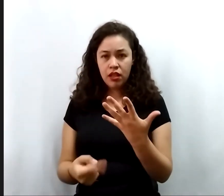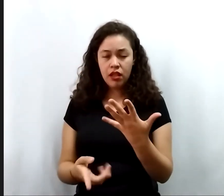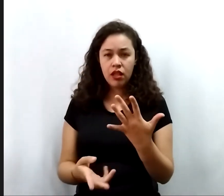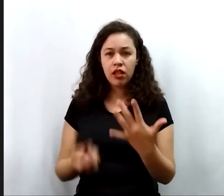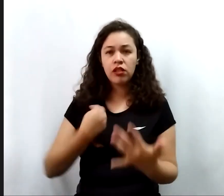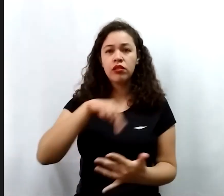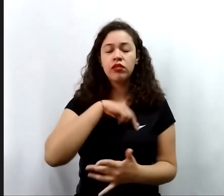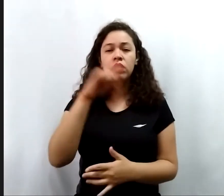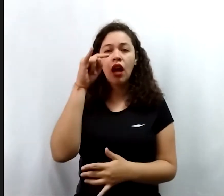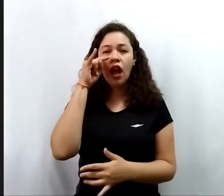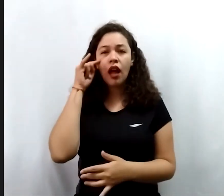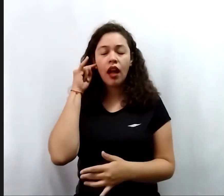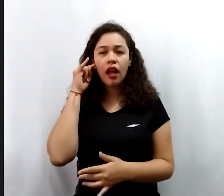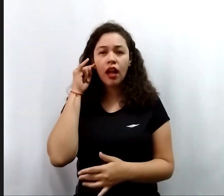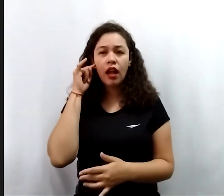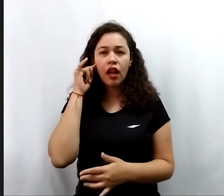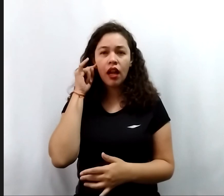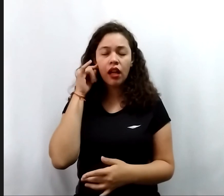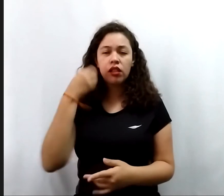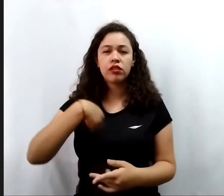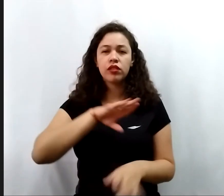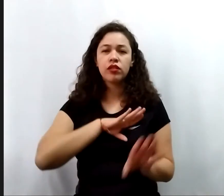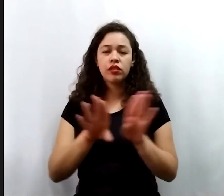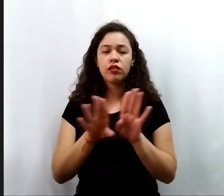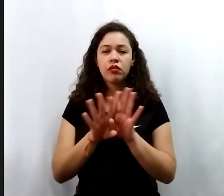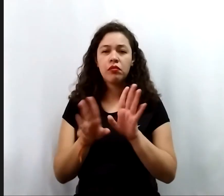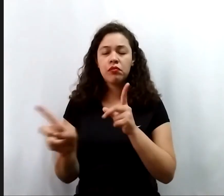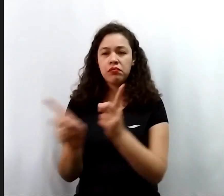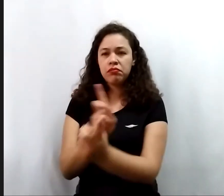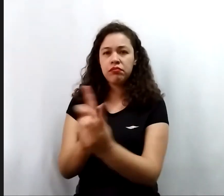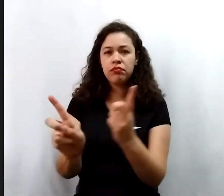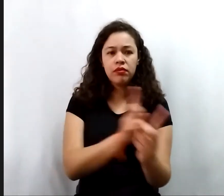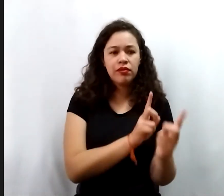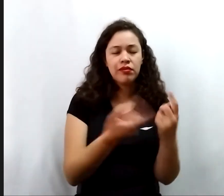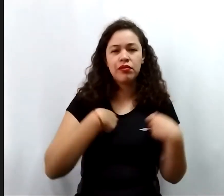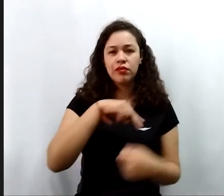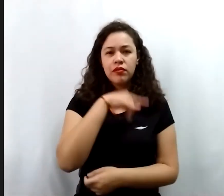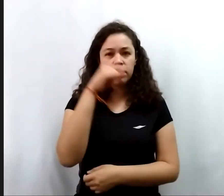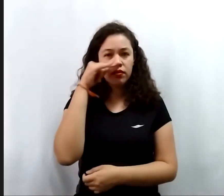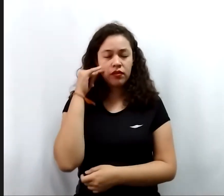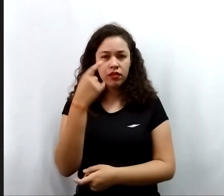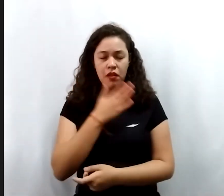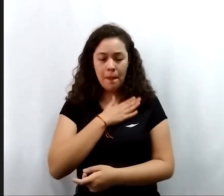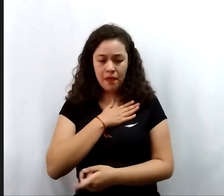cuenta cómo estamos interactuando con los otros y cómo esa personalidad en esta